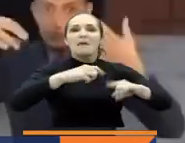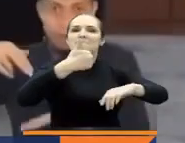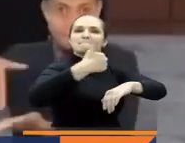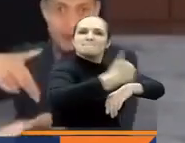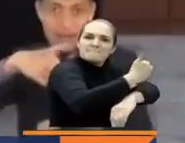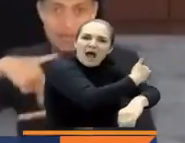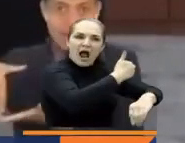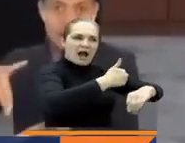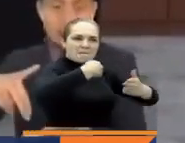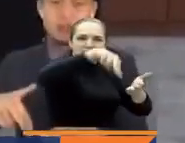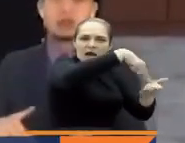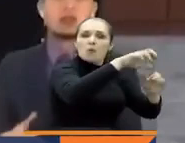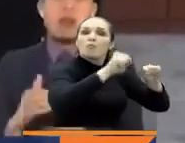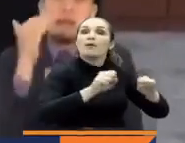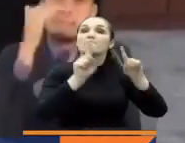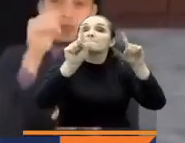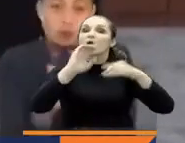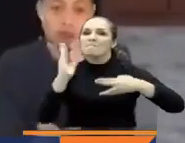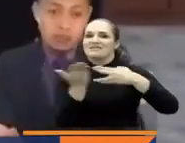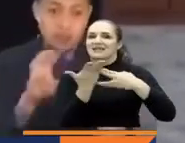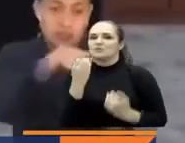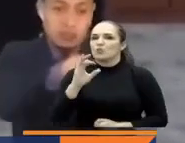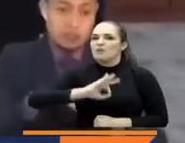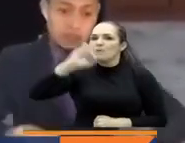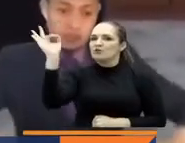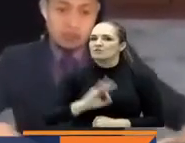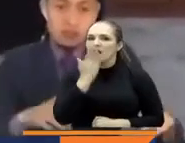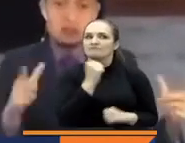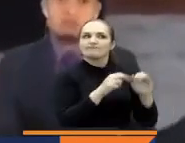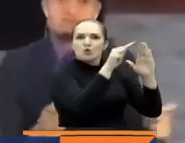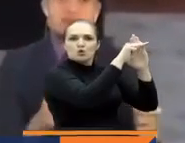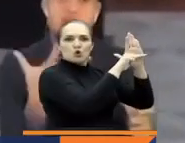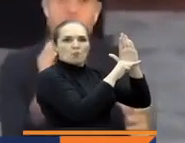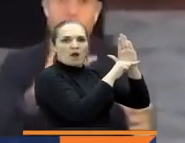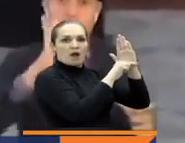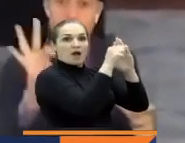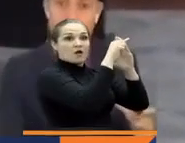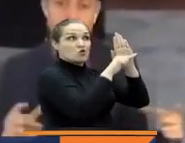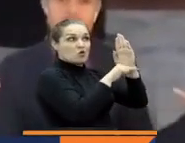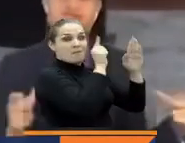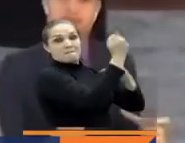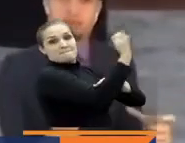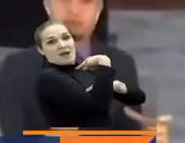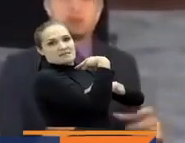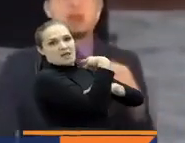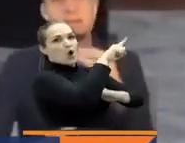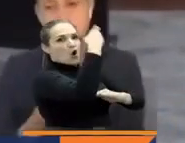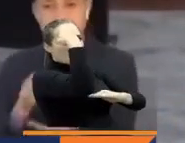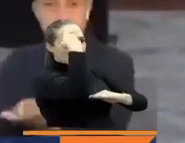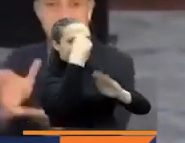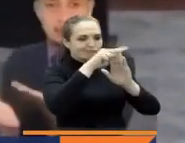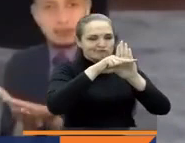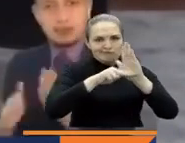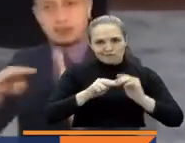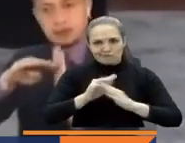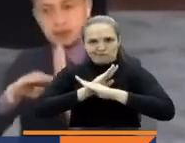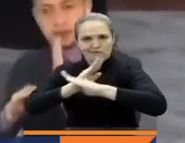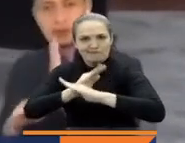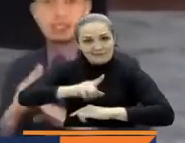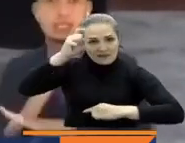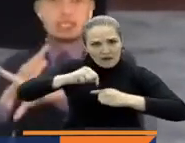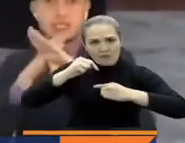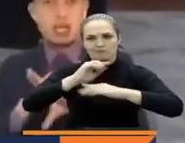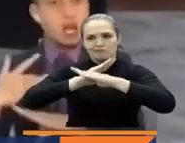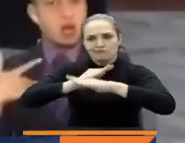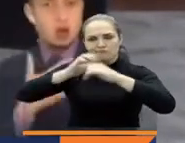50%, que es lo que nos permite la norma nacional, y con los respectivos protocolos de bioseguridad. Cada uno